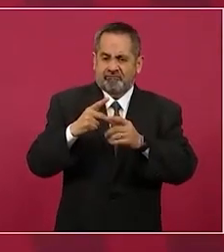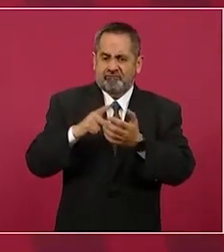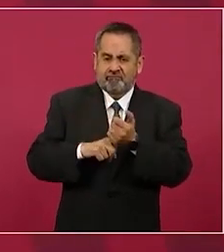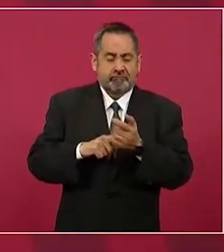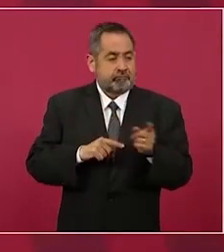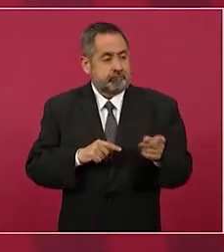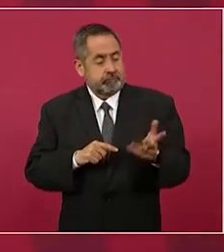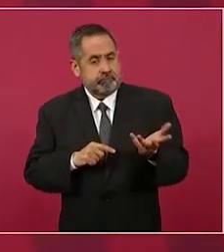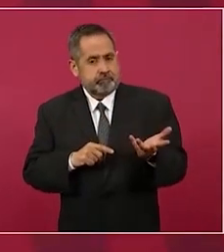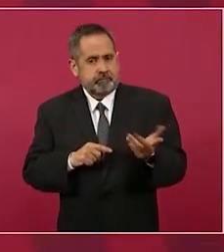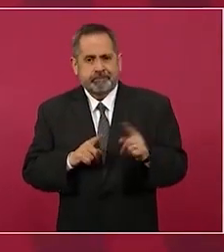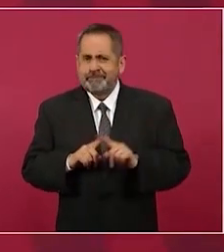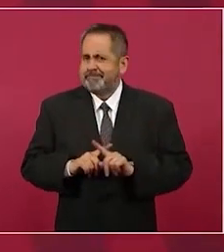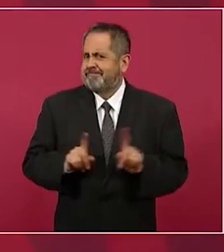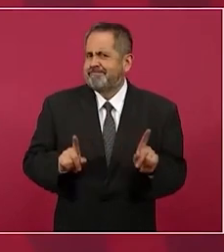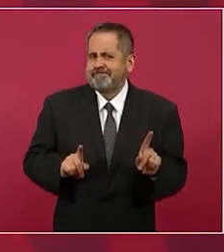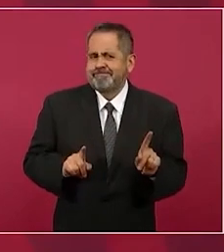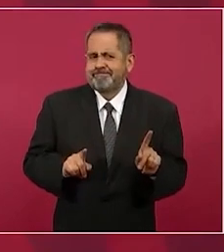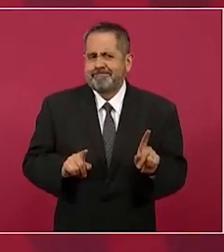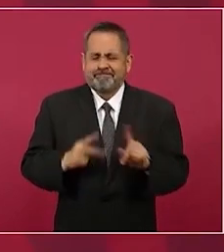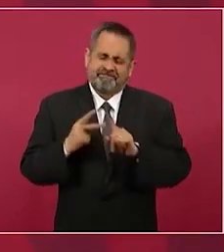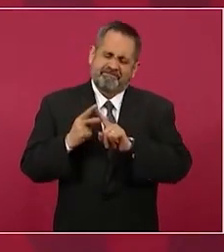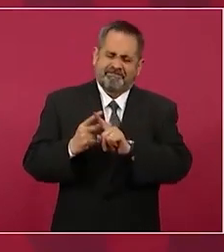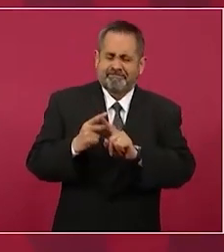pero de un anarquismo